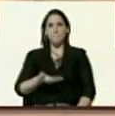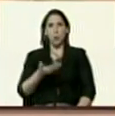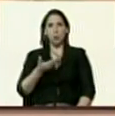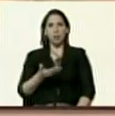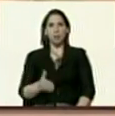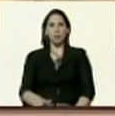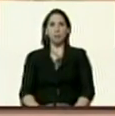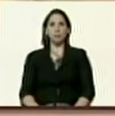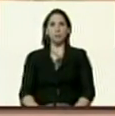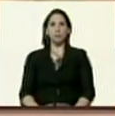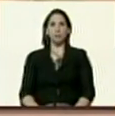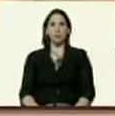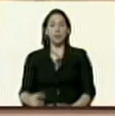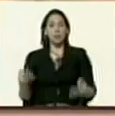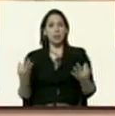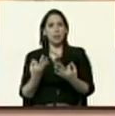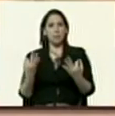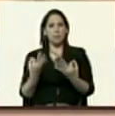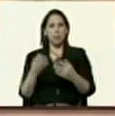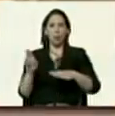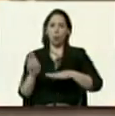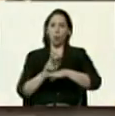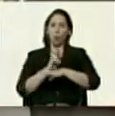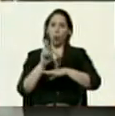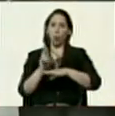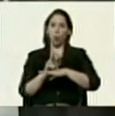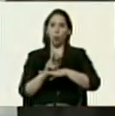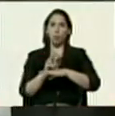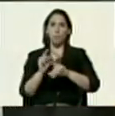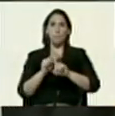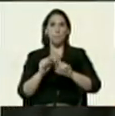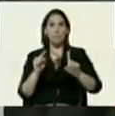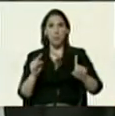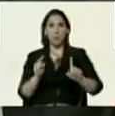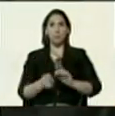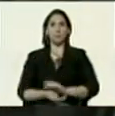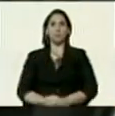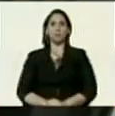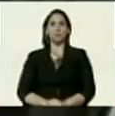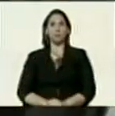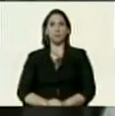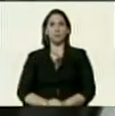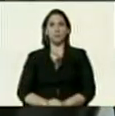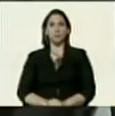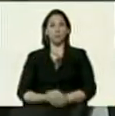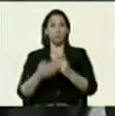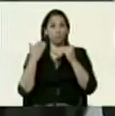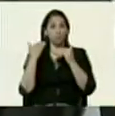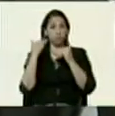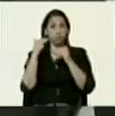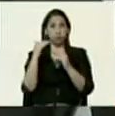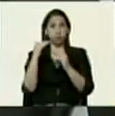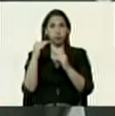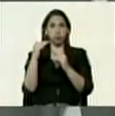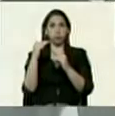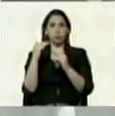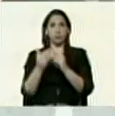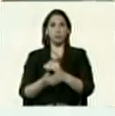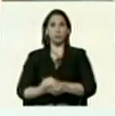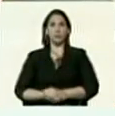siempre es muy útil, pero sobre todo en esta etapa